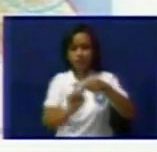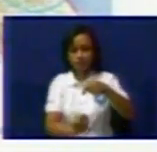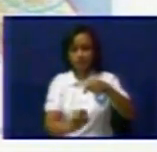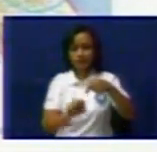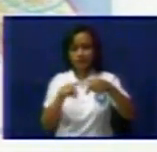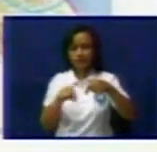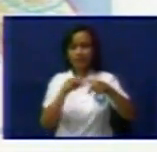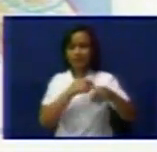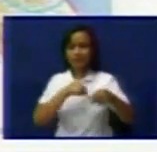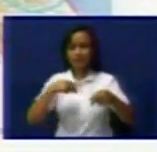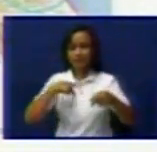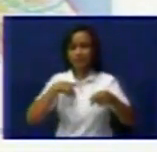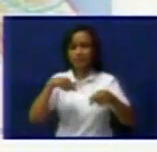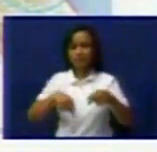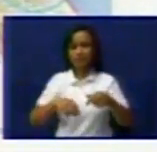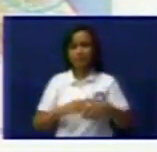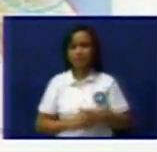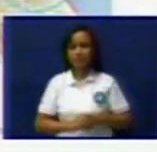sur.